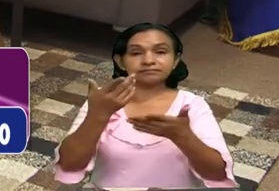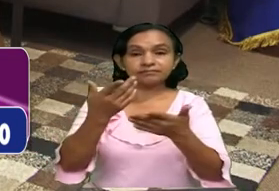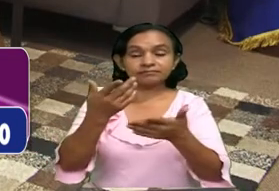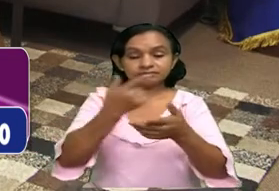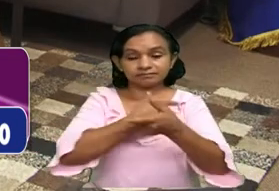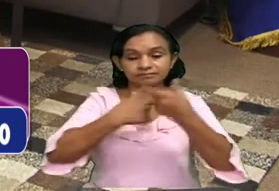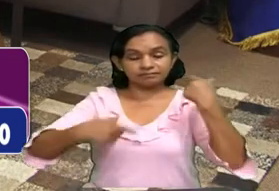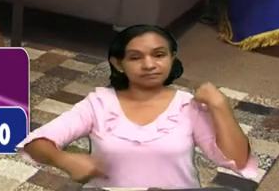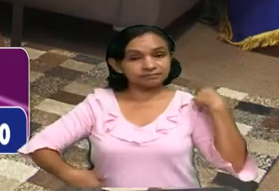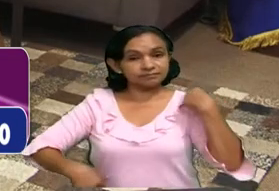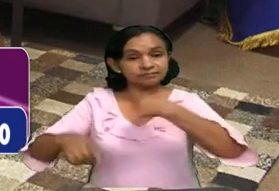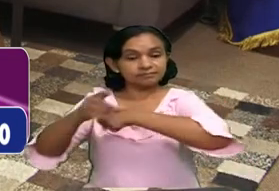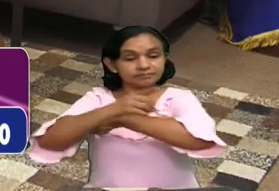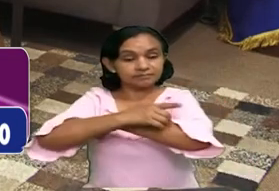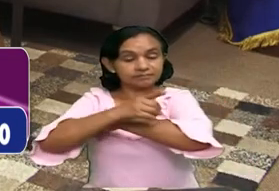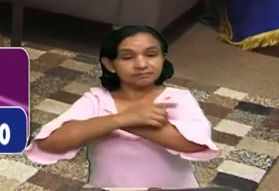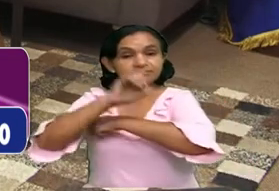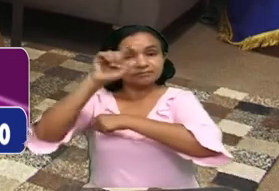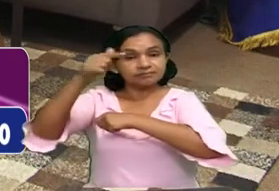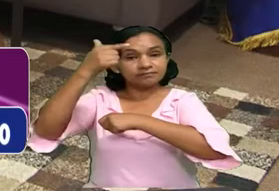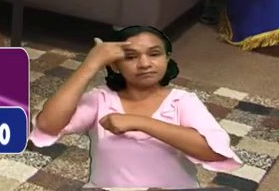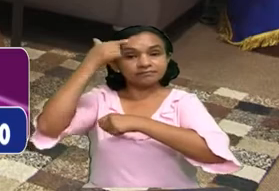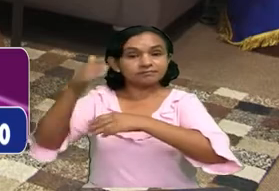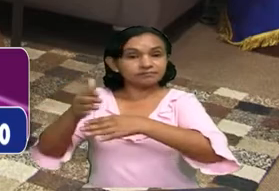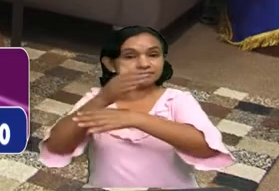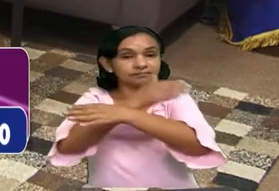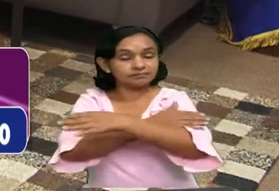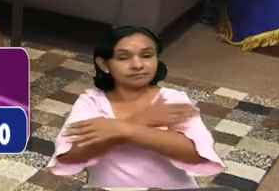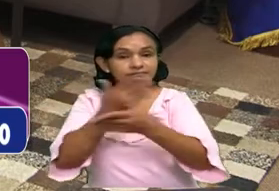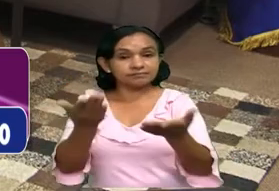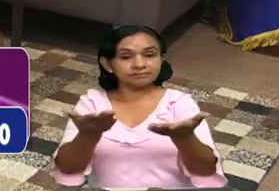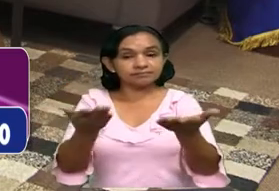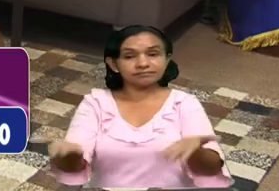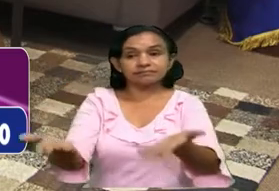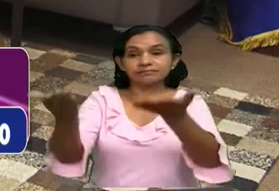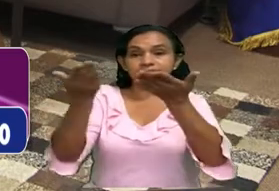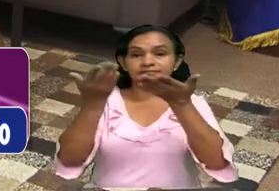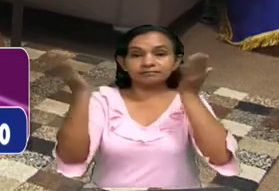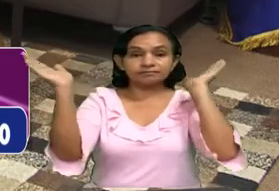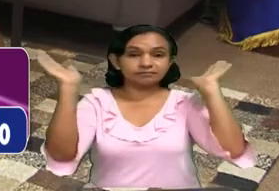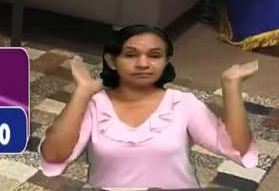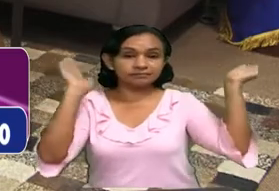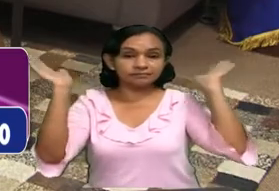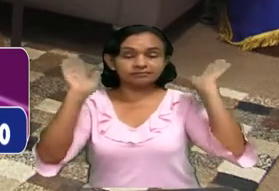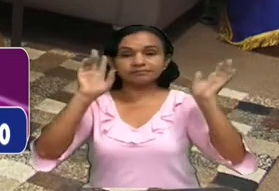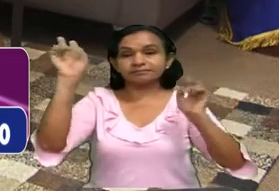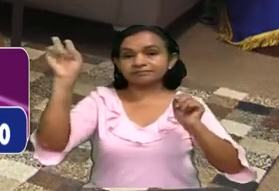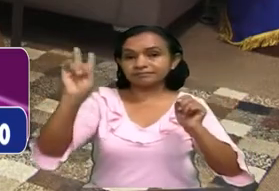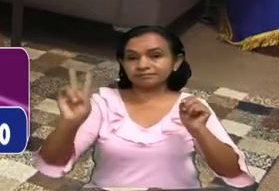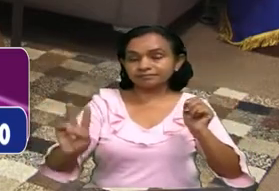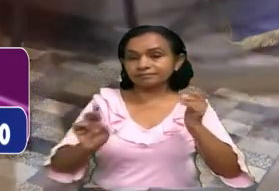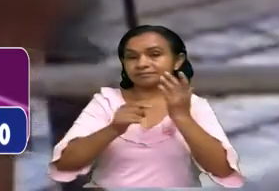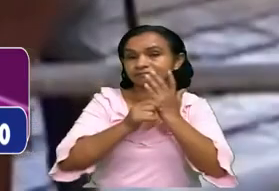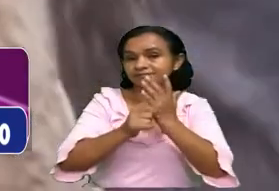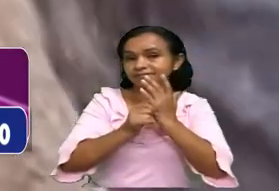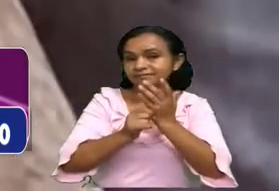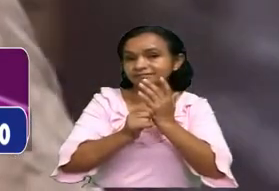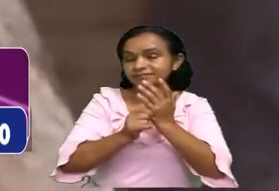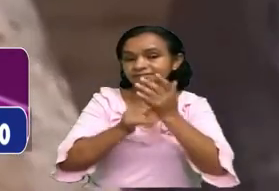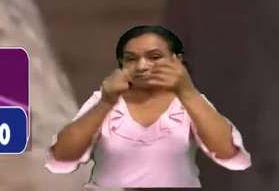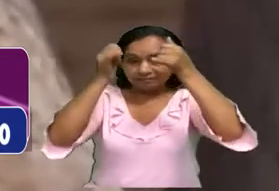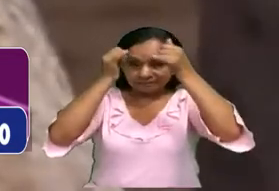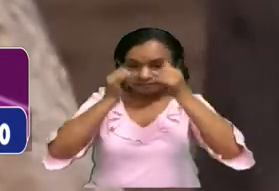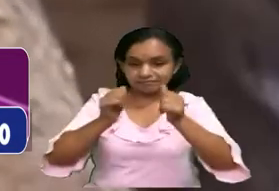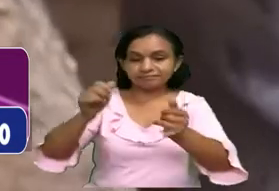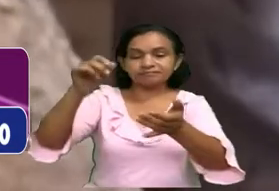el presidente Daniel al gobierno, nos consiguió el mercado venezolano para la carne, para el ganado